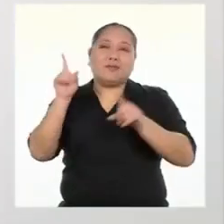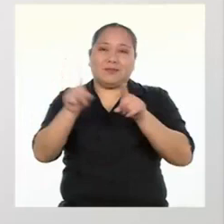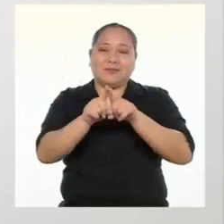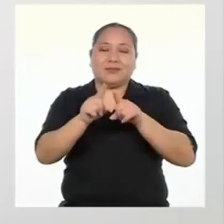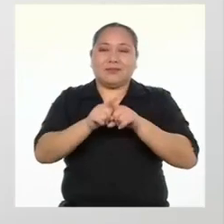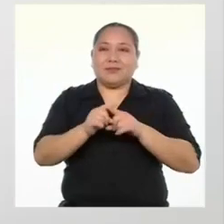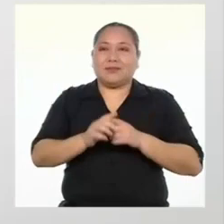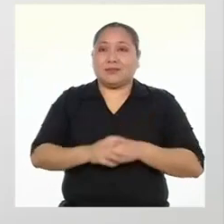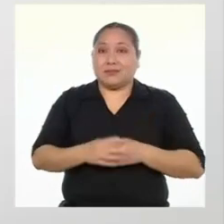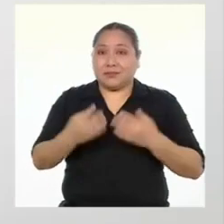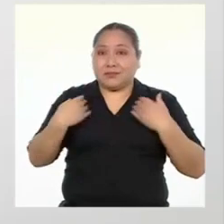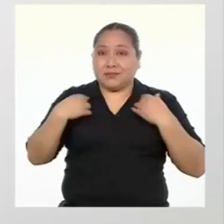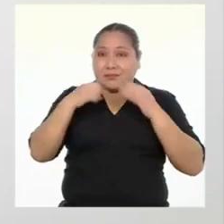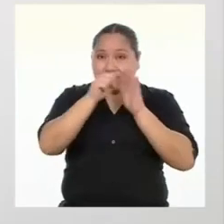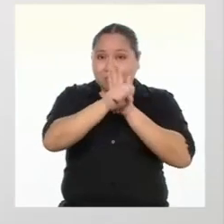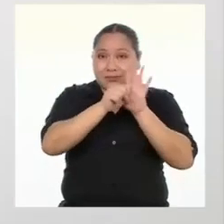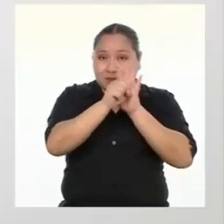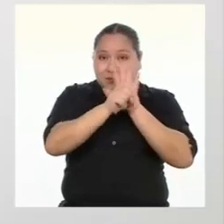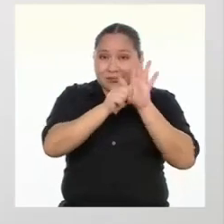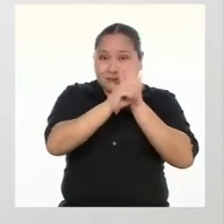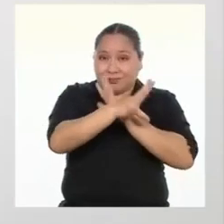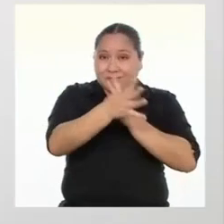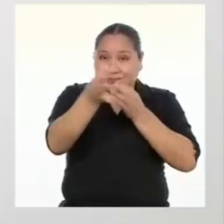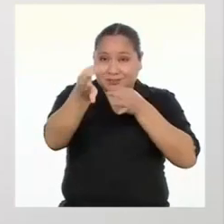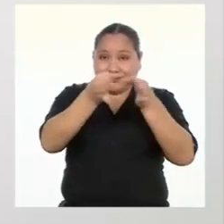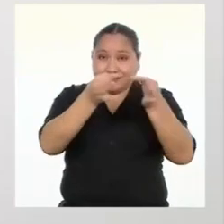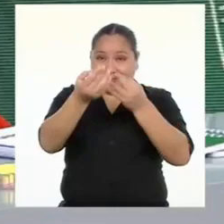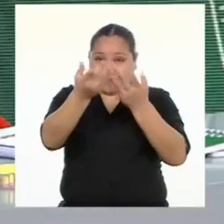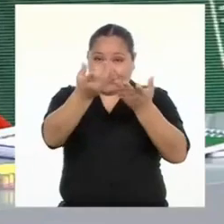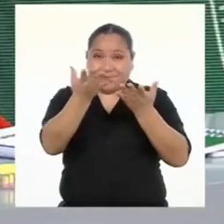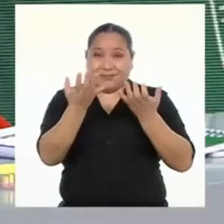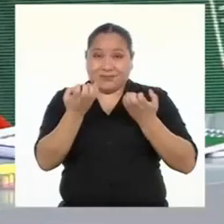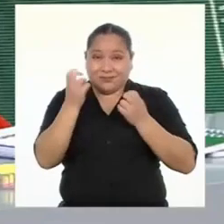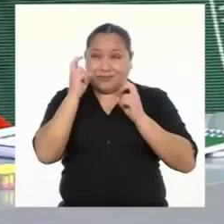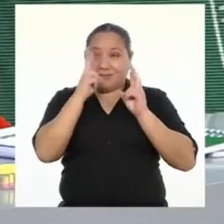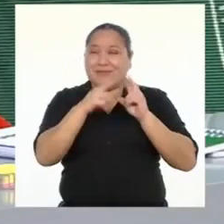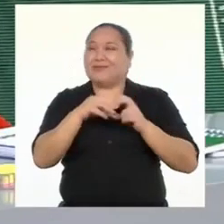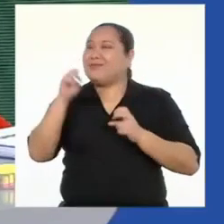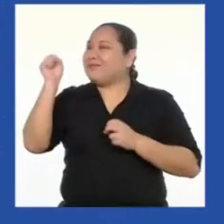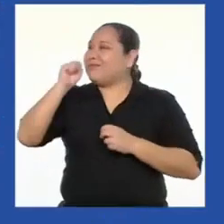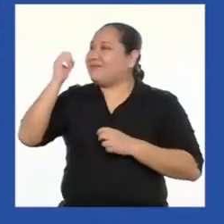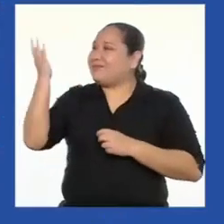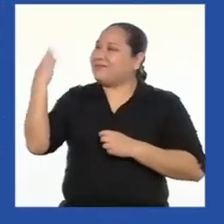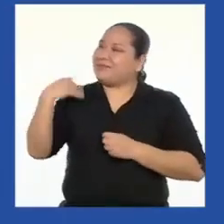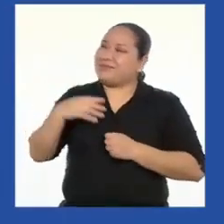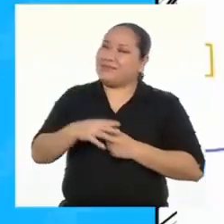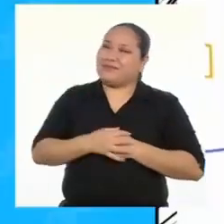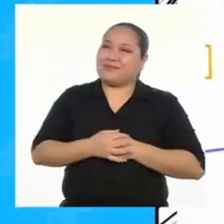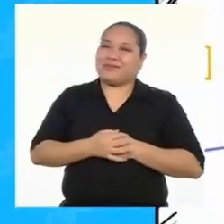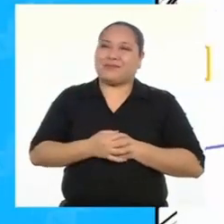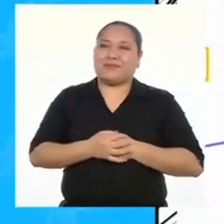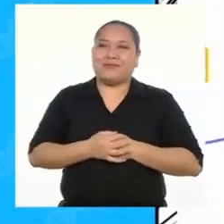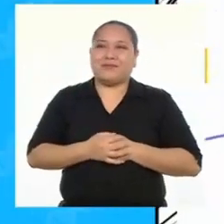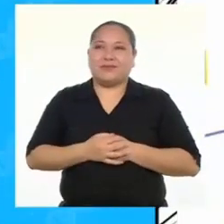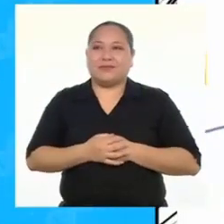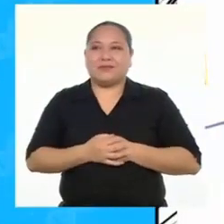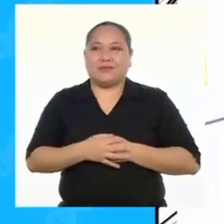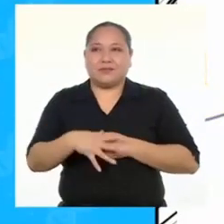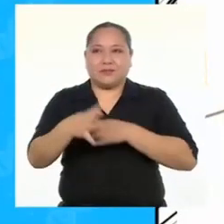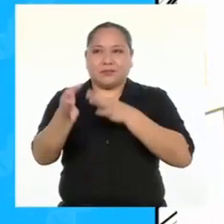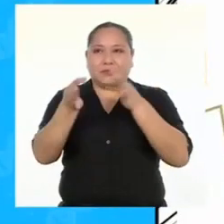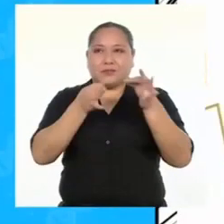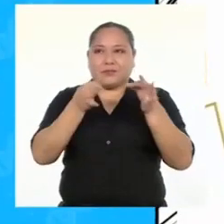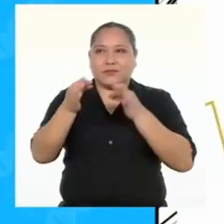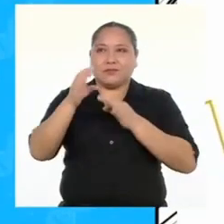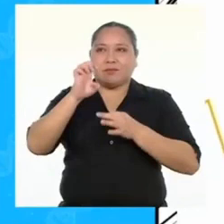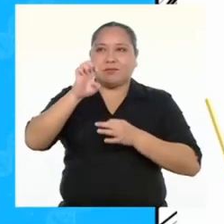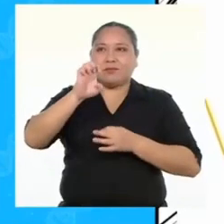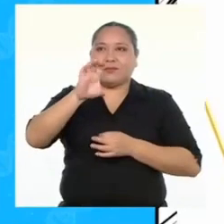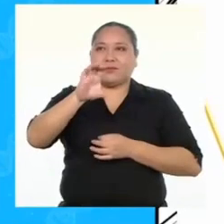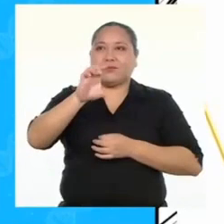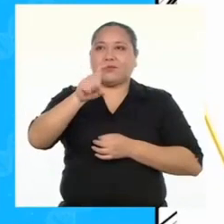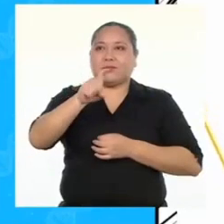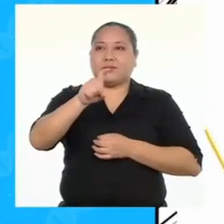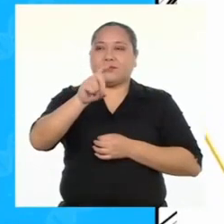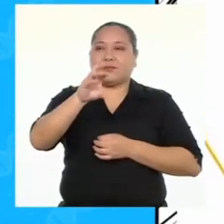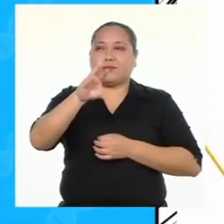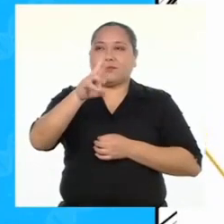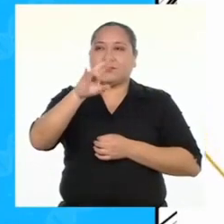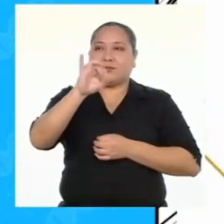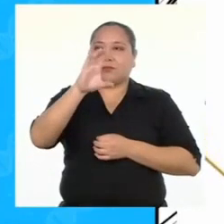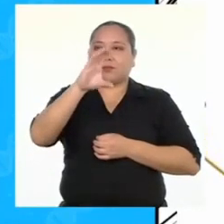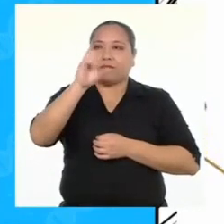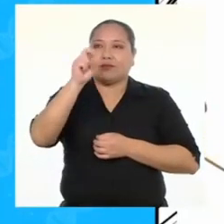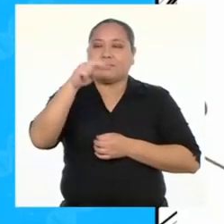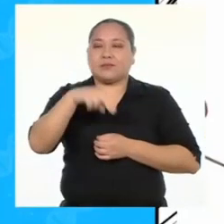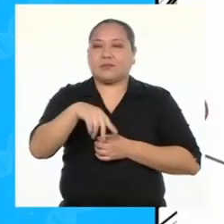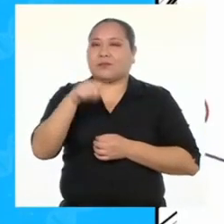video que puede explicarlo de mejor manera. ¿Quieres verlo? Por supuesto. Si hablamos de la excreción de los